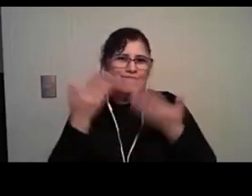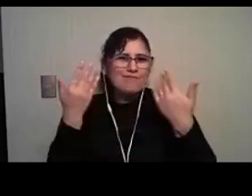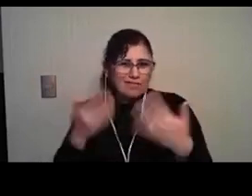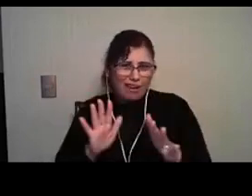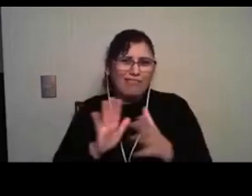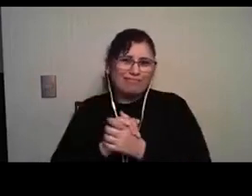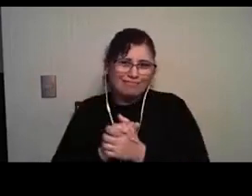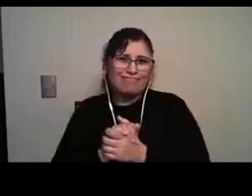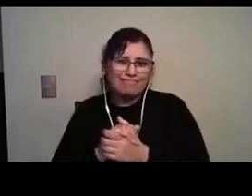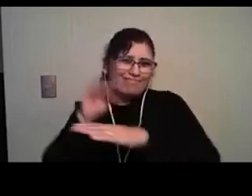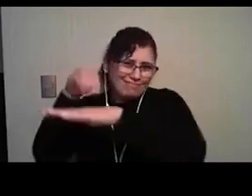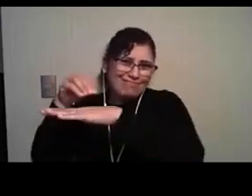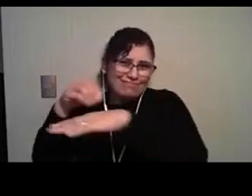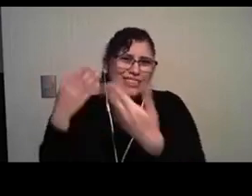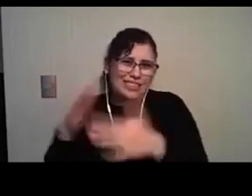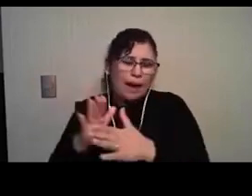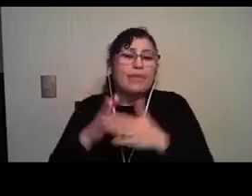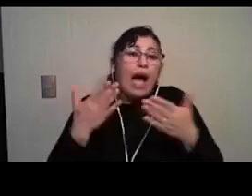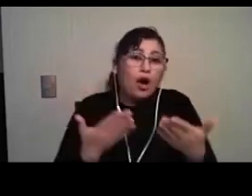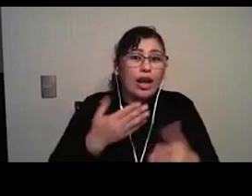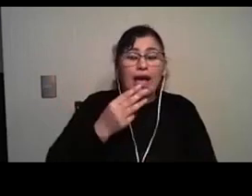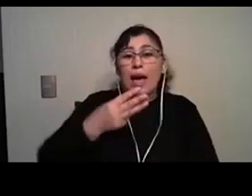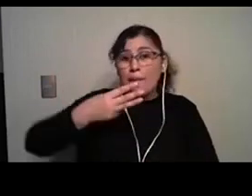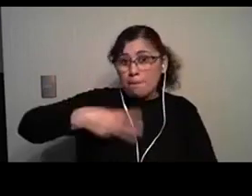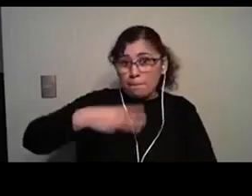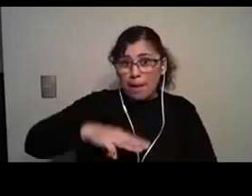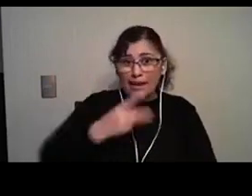podríamos hacer el día 11, que cae el día martes, ¿ya?